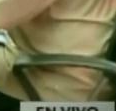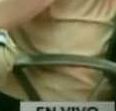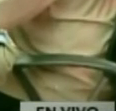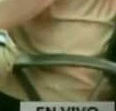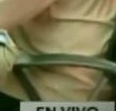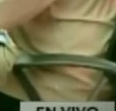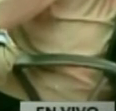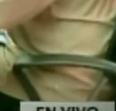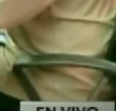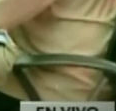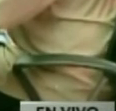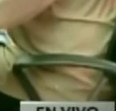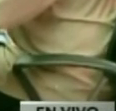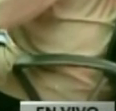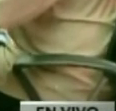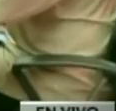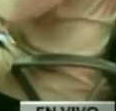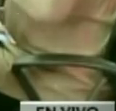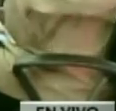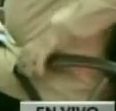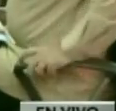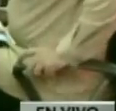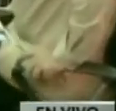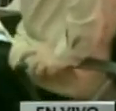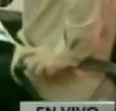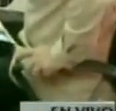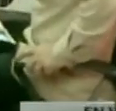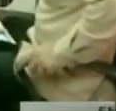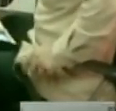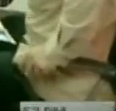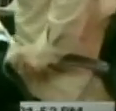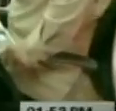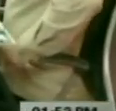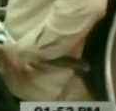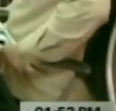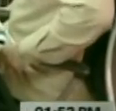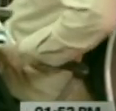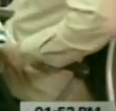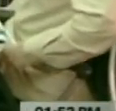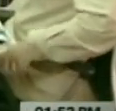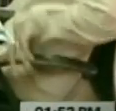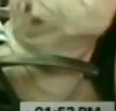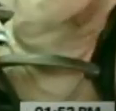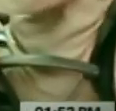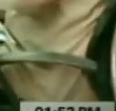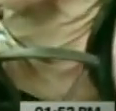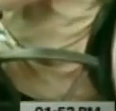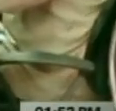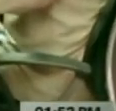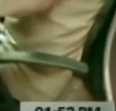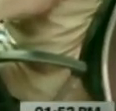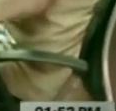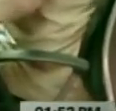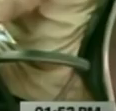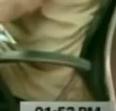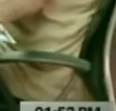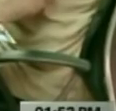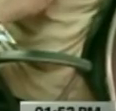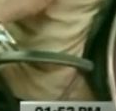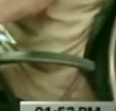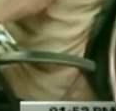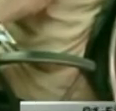del Ministerio del Poder Popular para el Turismo y la música, la composición la realizaron Omar Acedo, Omar Enrique. Ahí